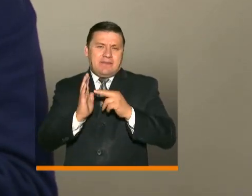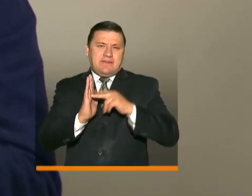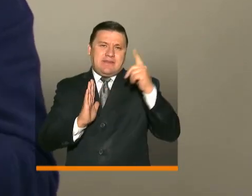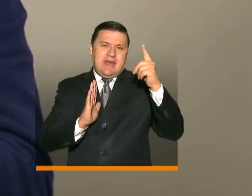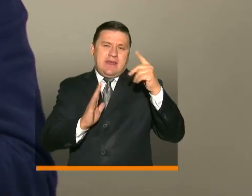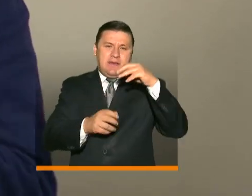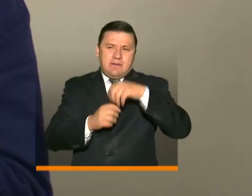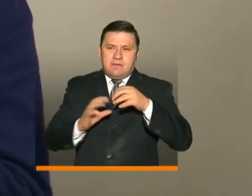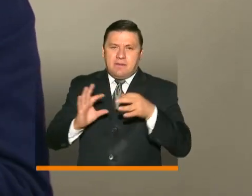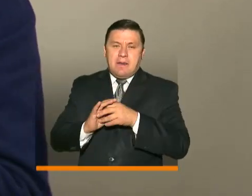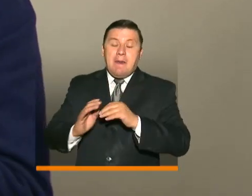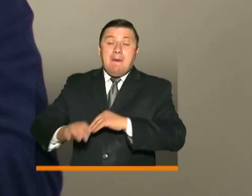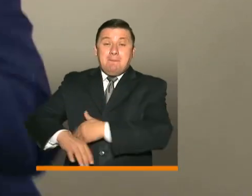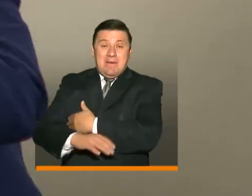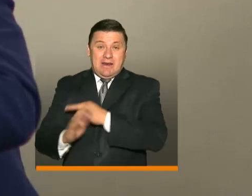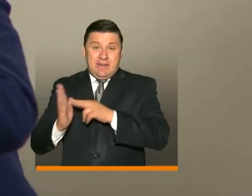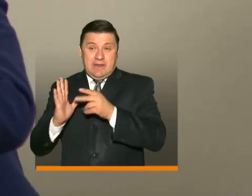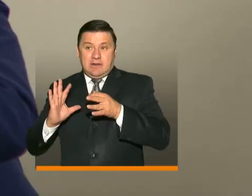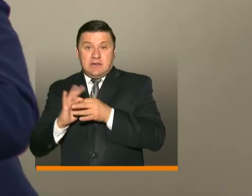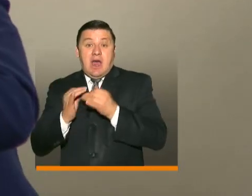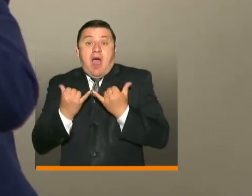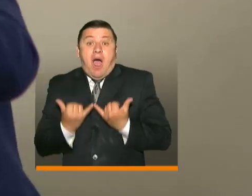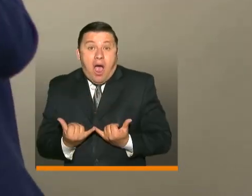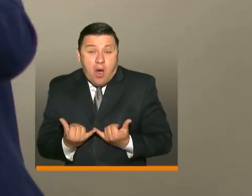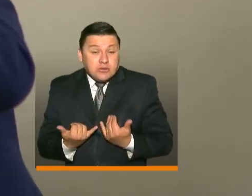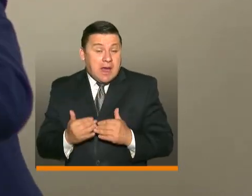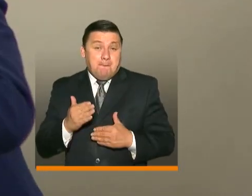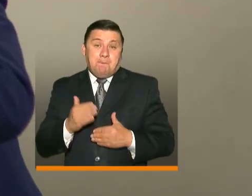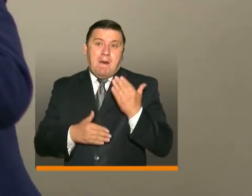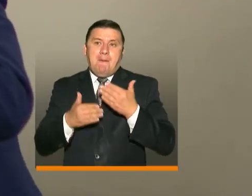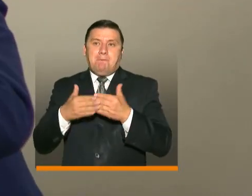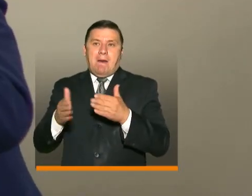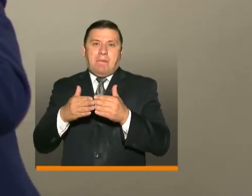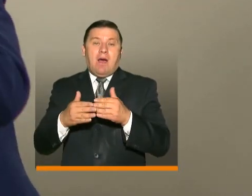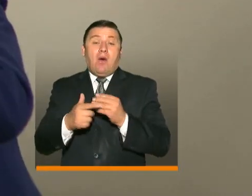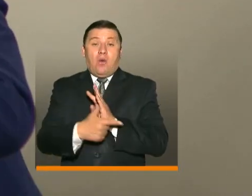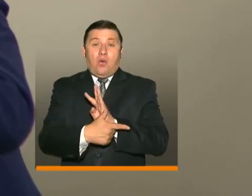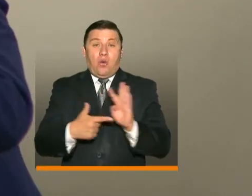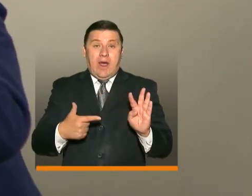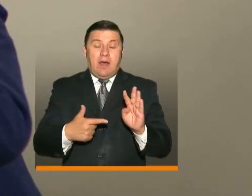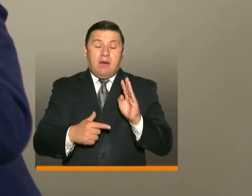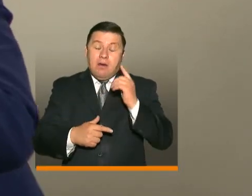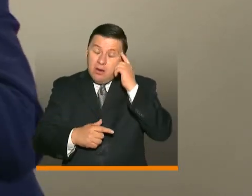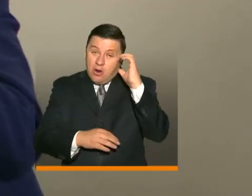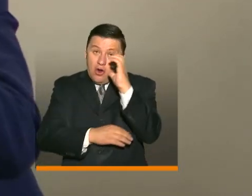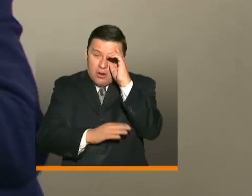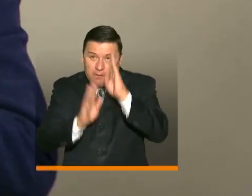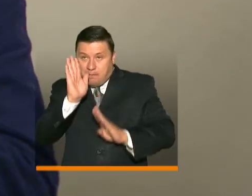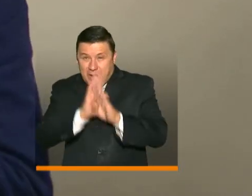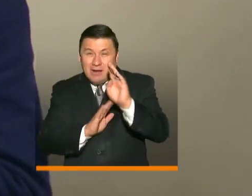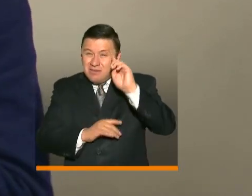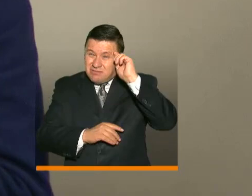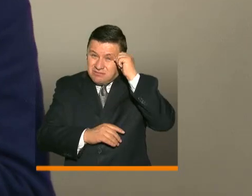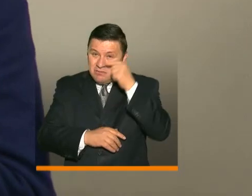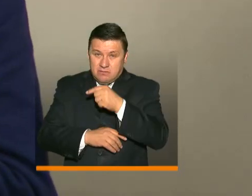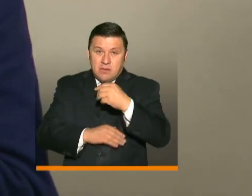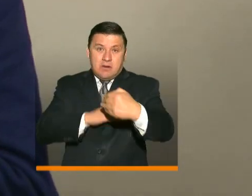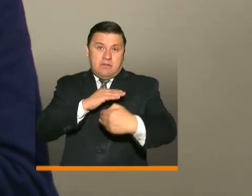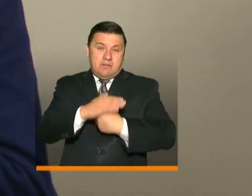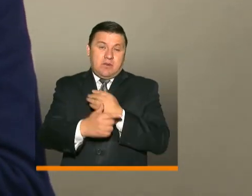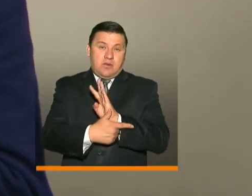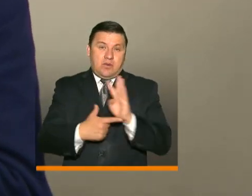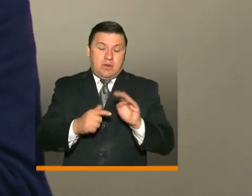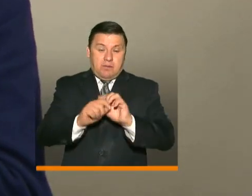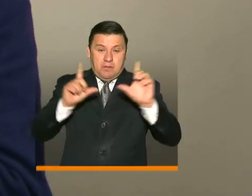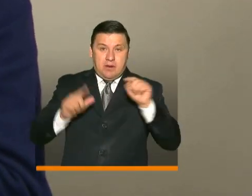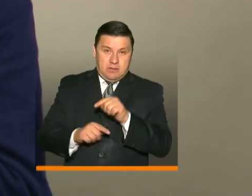de la información junto con el Ministerio de Tecnologías. Ya en este momento está habilitado en la página de Colombia Emprende Innova, que recuerden, se ingresa por el medio de la página